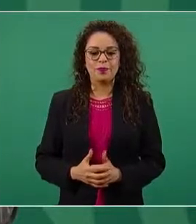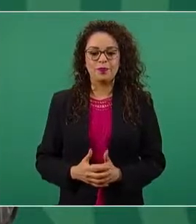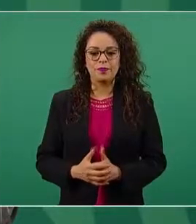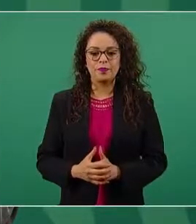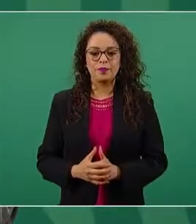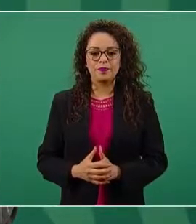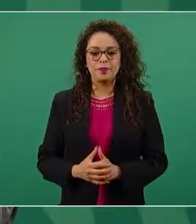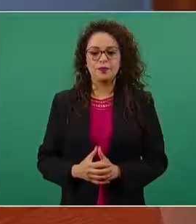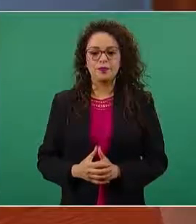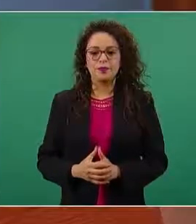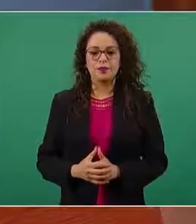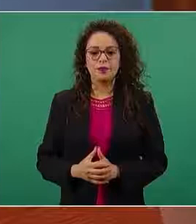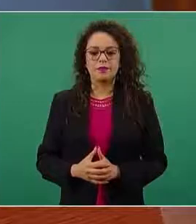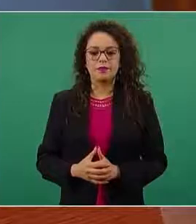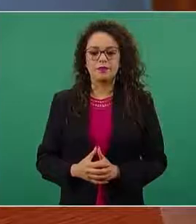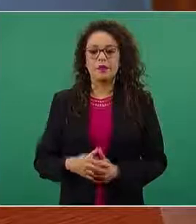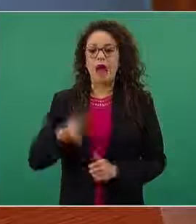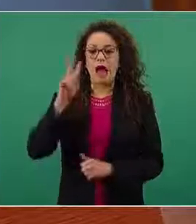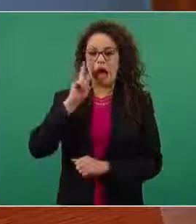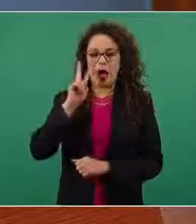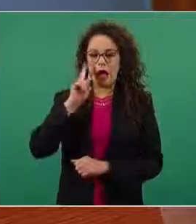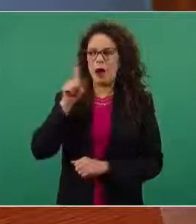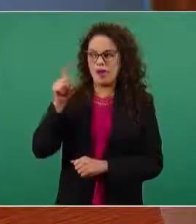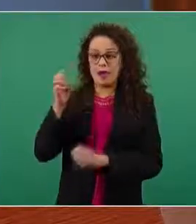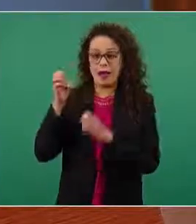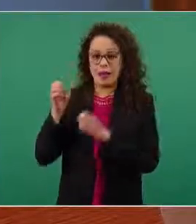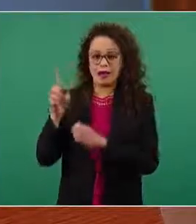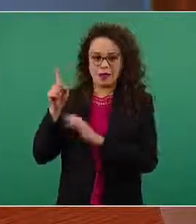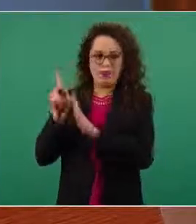Tantoyuca, Veracruz, a ver si está.